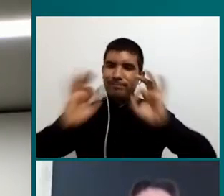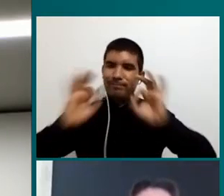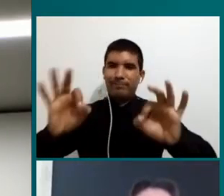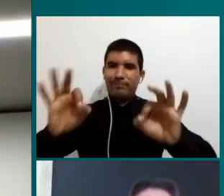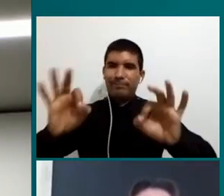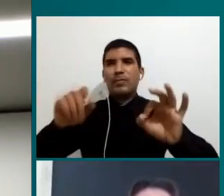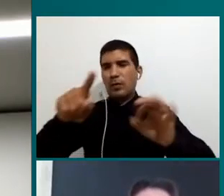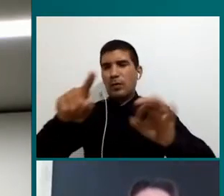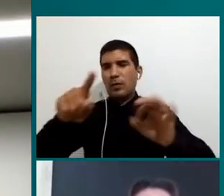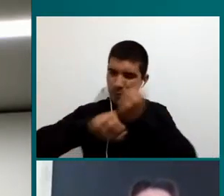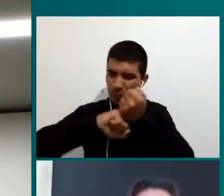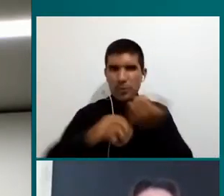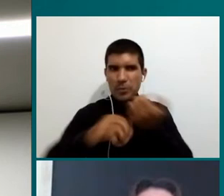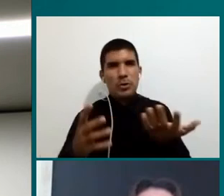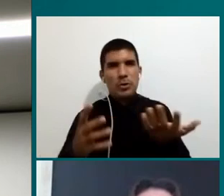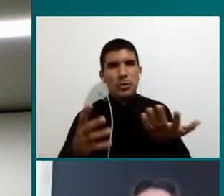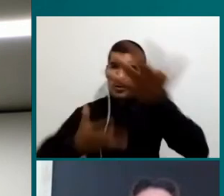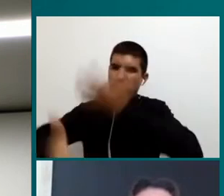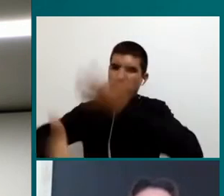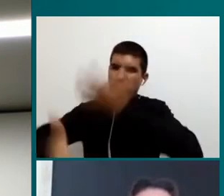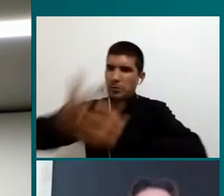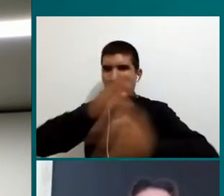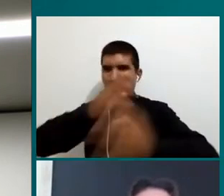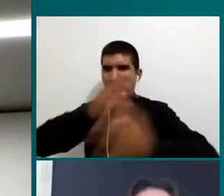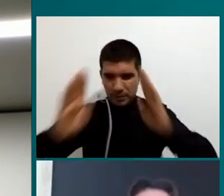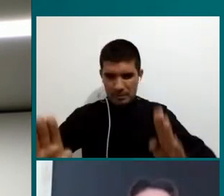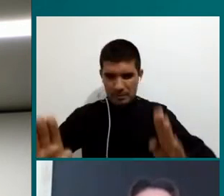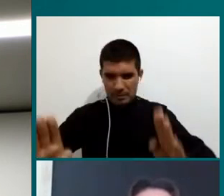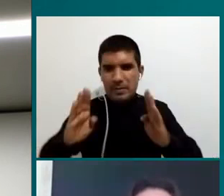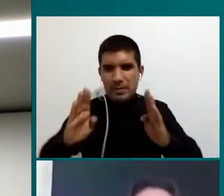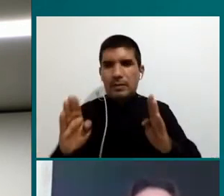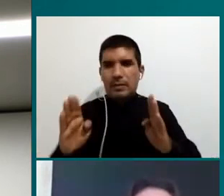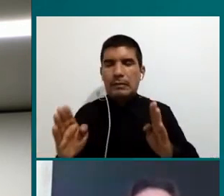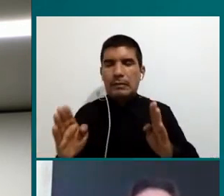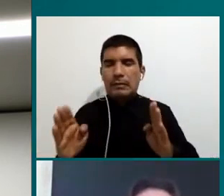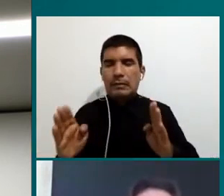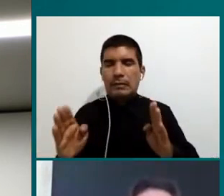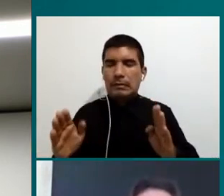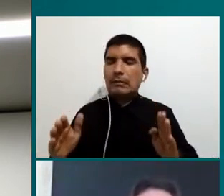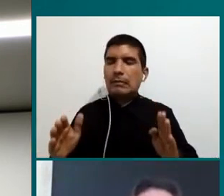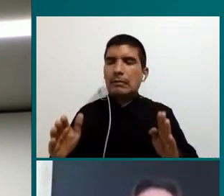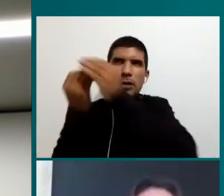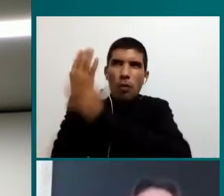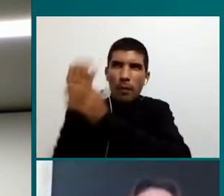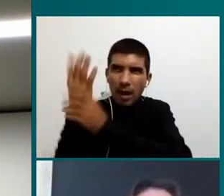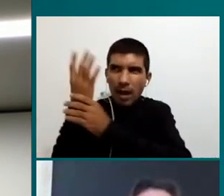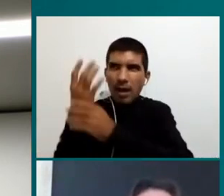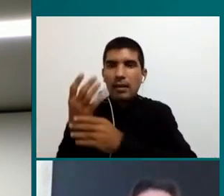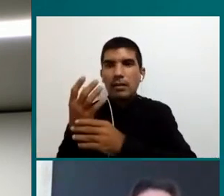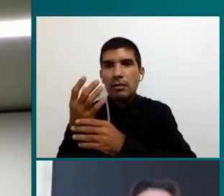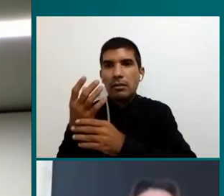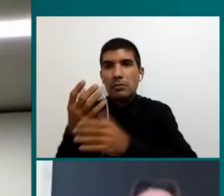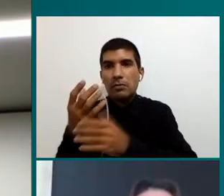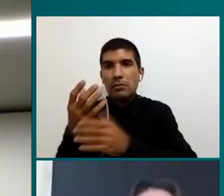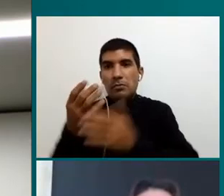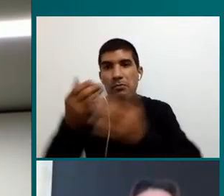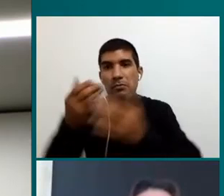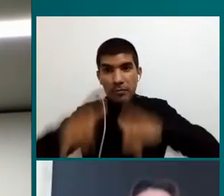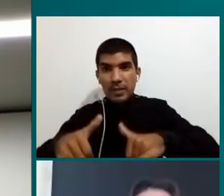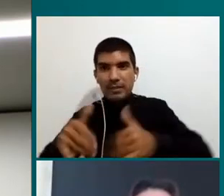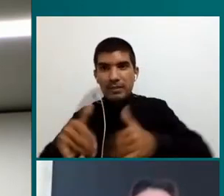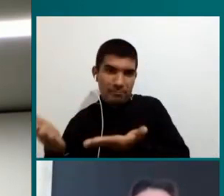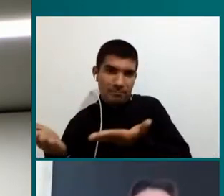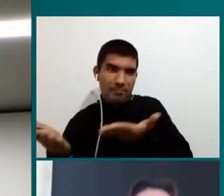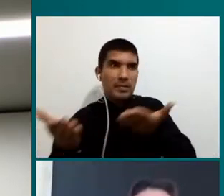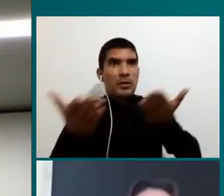asistentes a que se conecten desde el home de Innovar Más y tomarnos un café con Darío. Tenemos unos minuticos más.